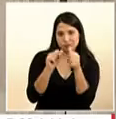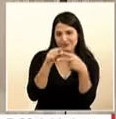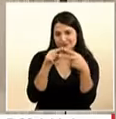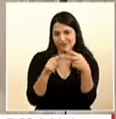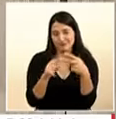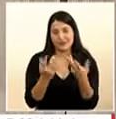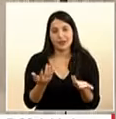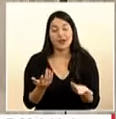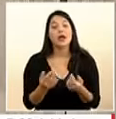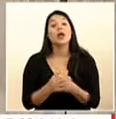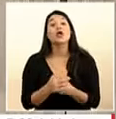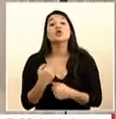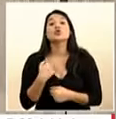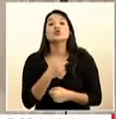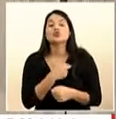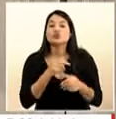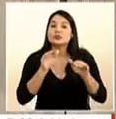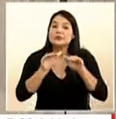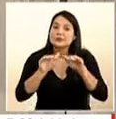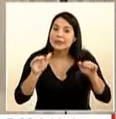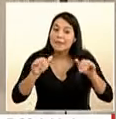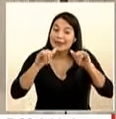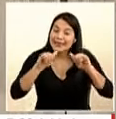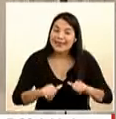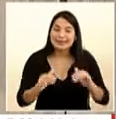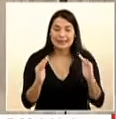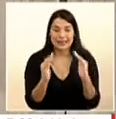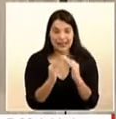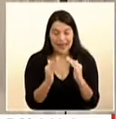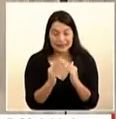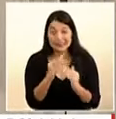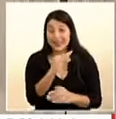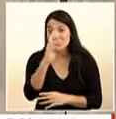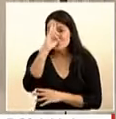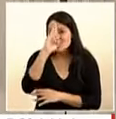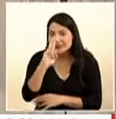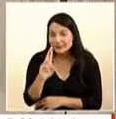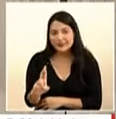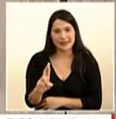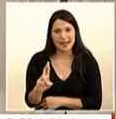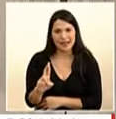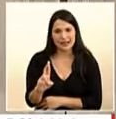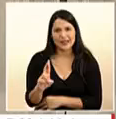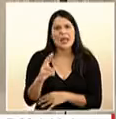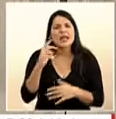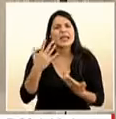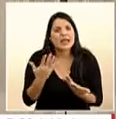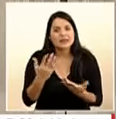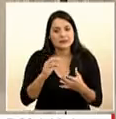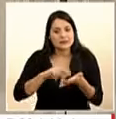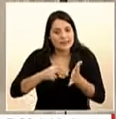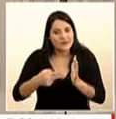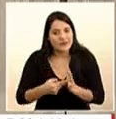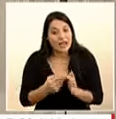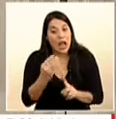el llamado generalizado de quedarse en casa y de seguir las disposiciones es un llamado de responsabilidad